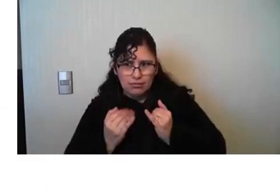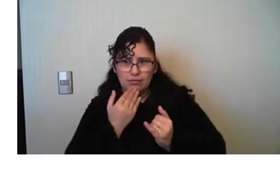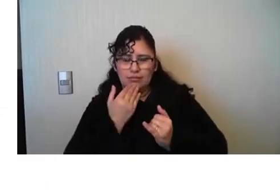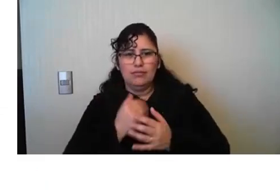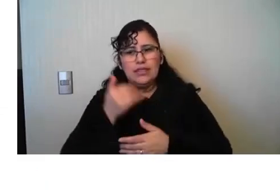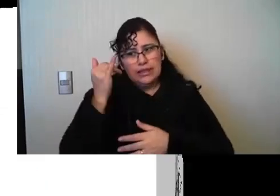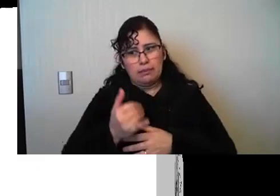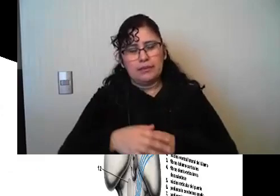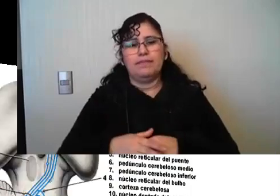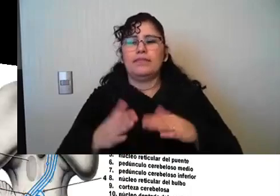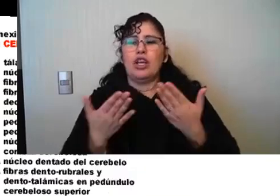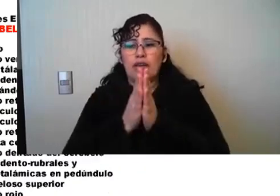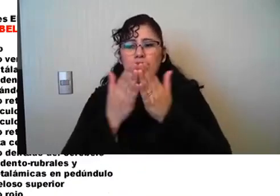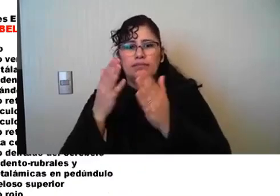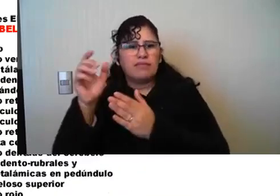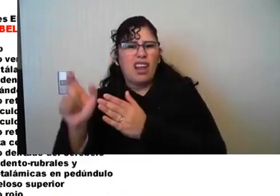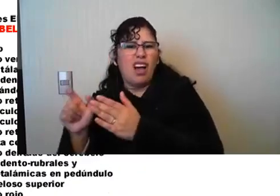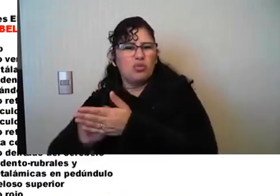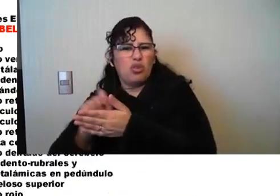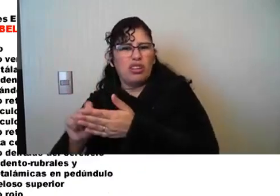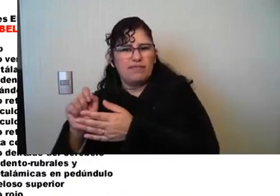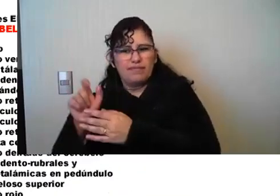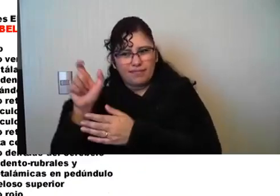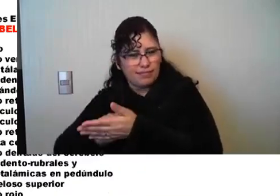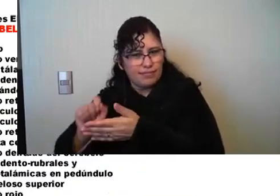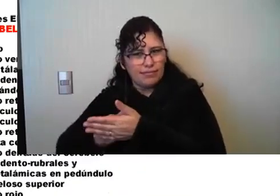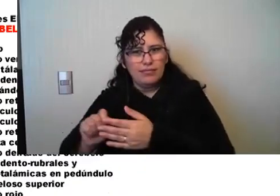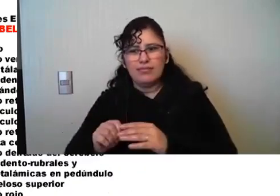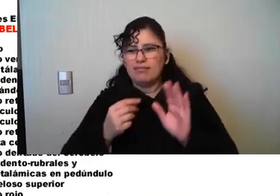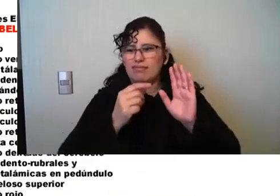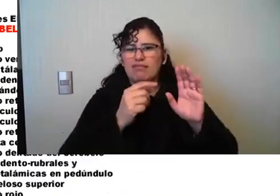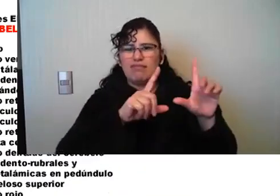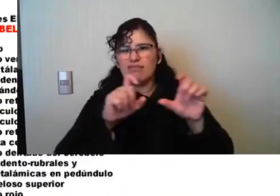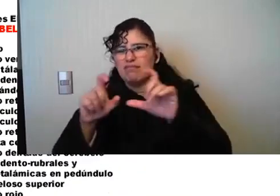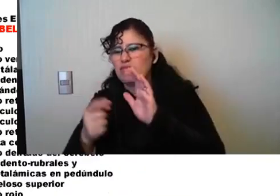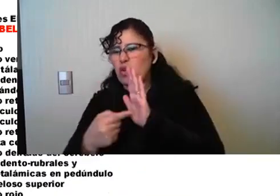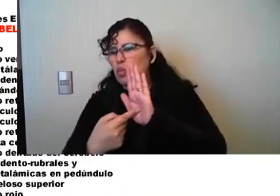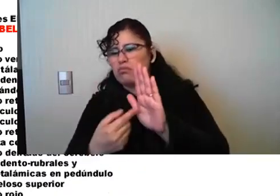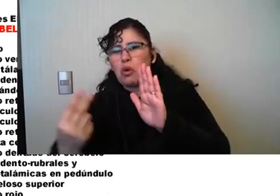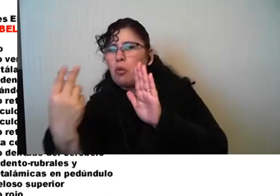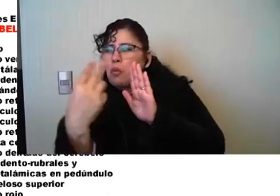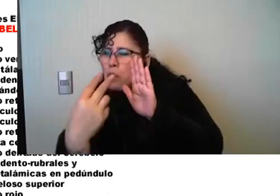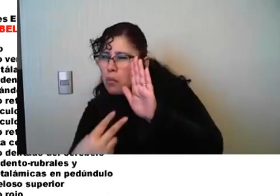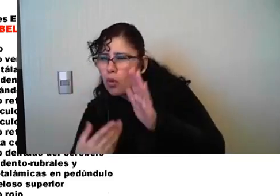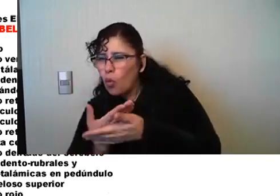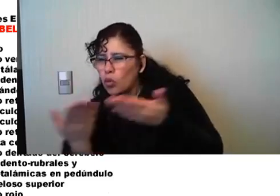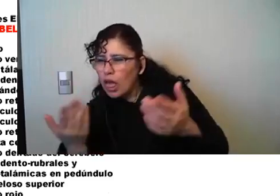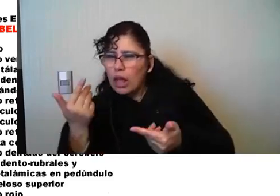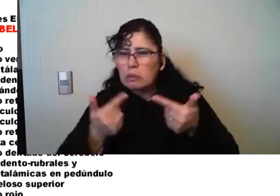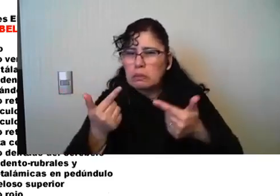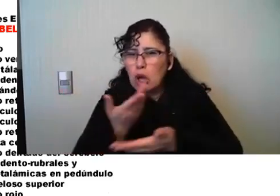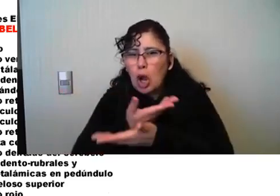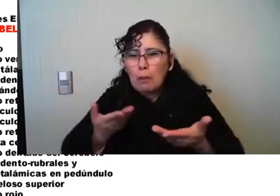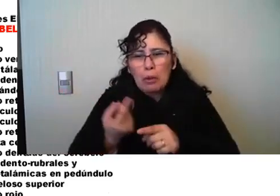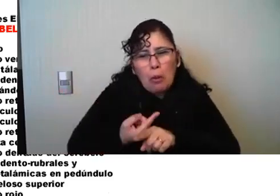Otros autores, me refiero a que hay otros esquemas que se los dejo a ustedes para que los analicen, los puedan discutir,